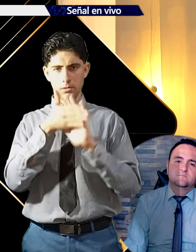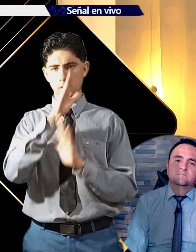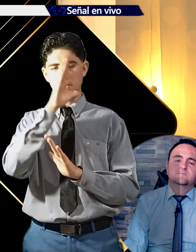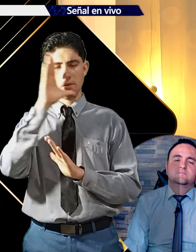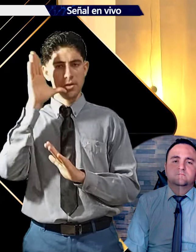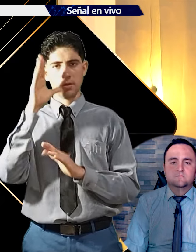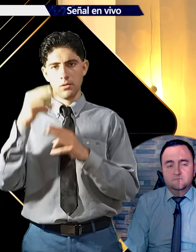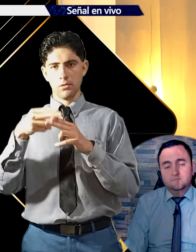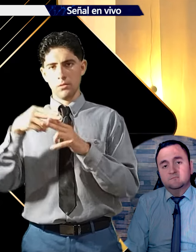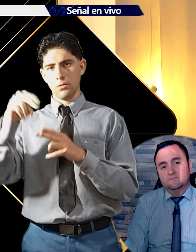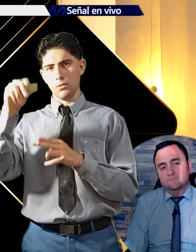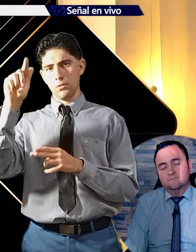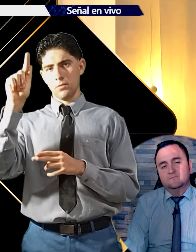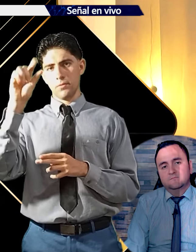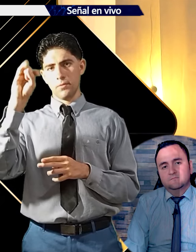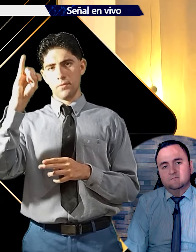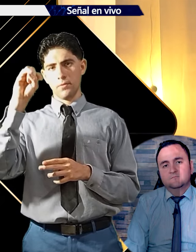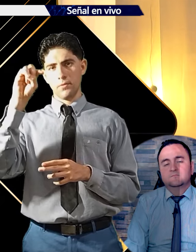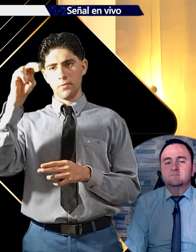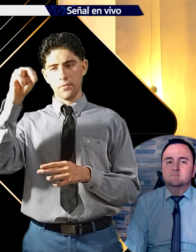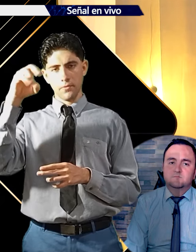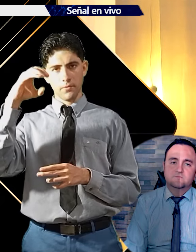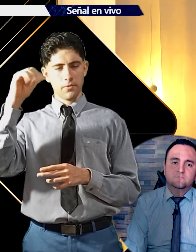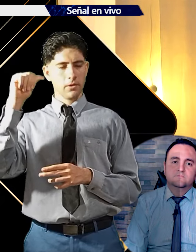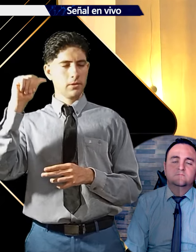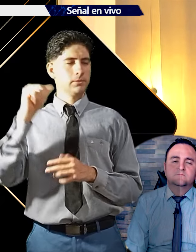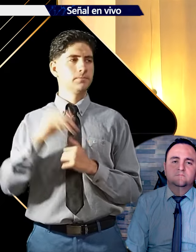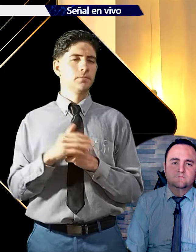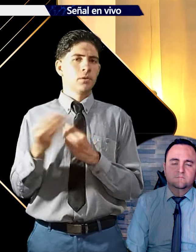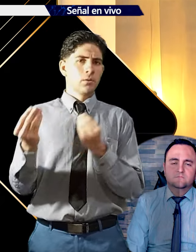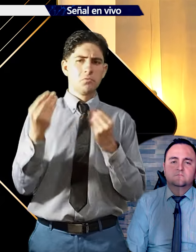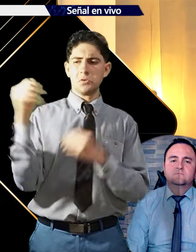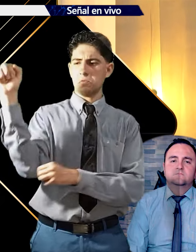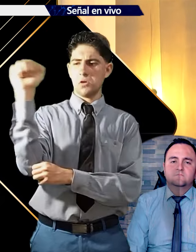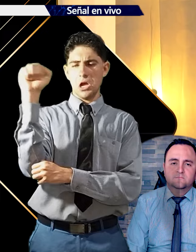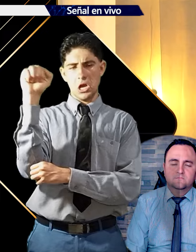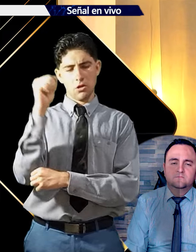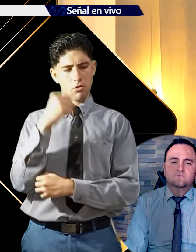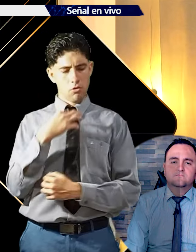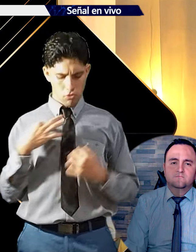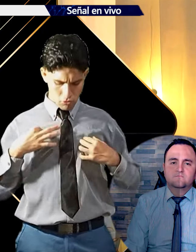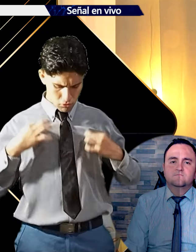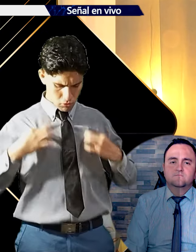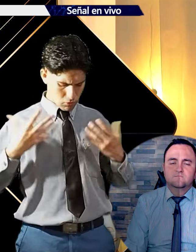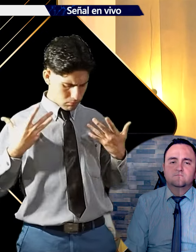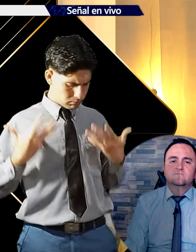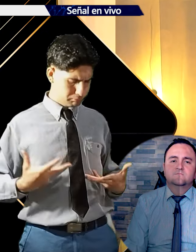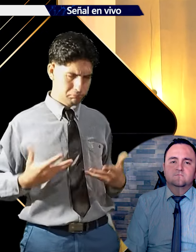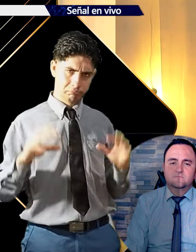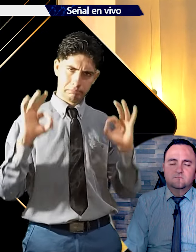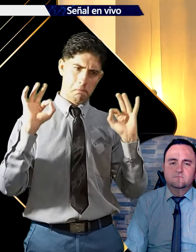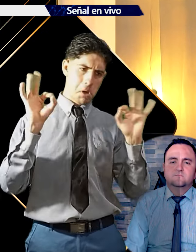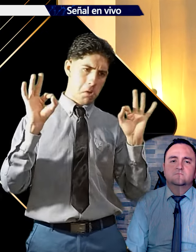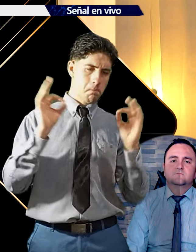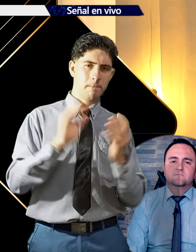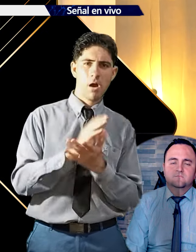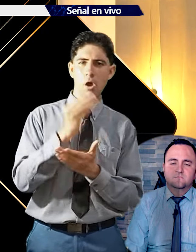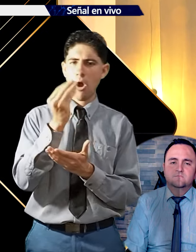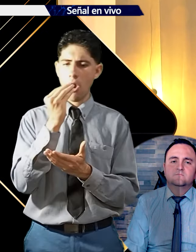modelo frente a su casa. Puede tener un closet lleno de ropa. Puede tener muchas cosas. Puede tener una alacena llena